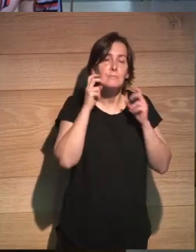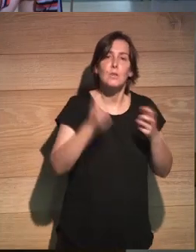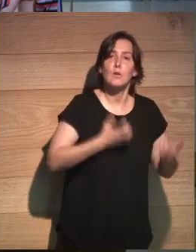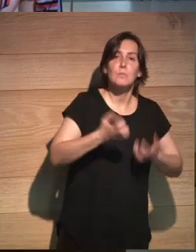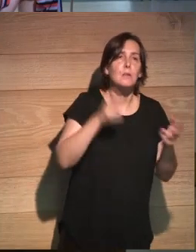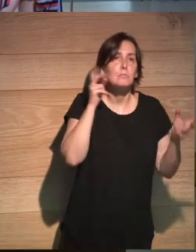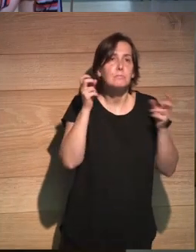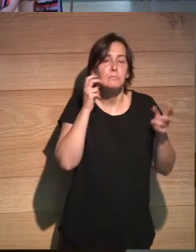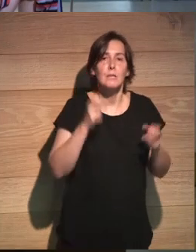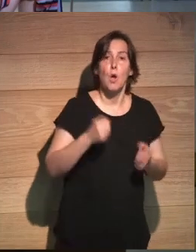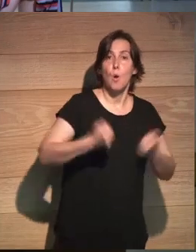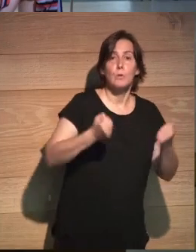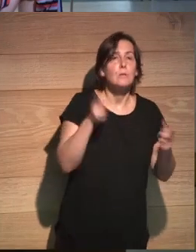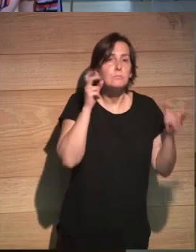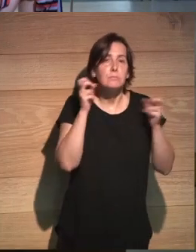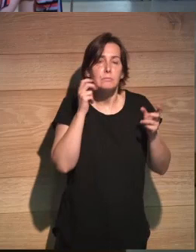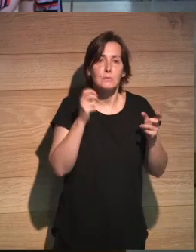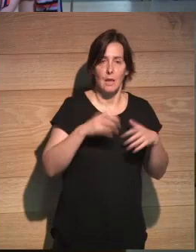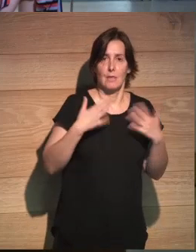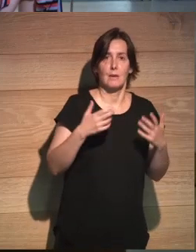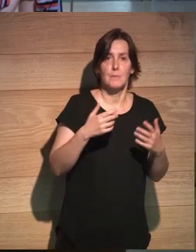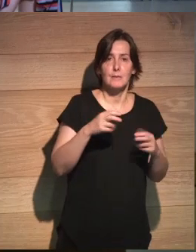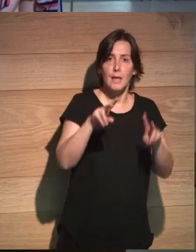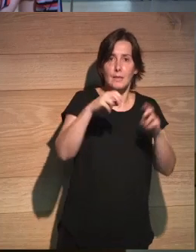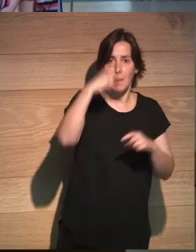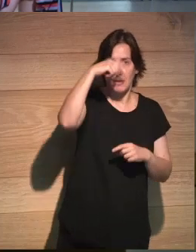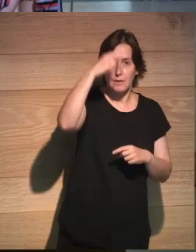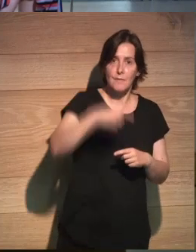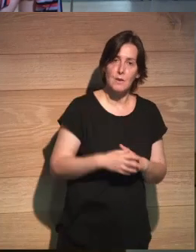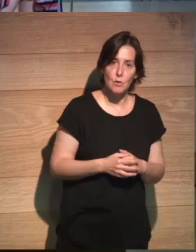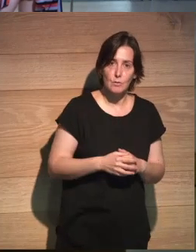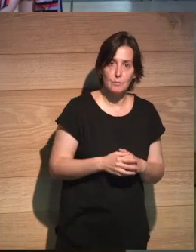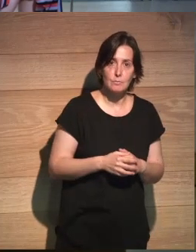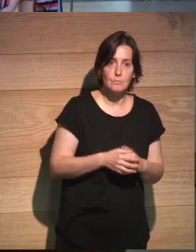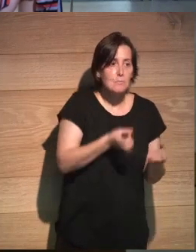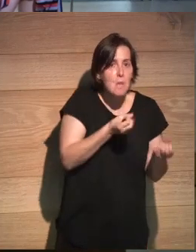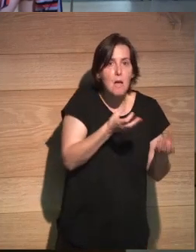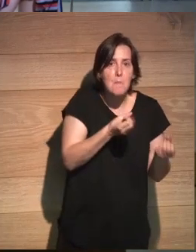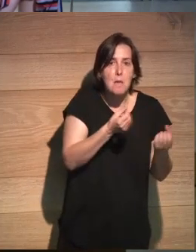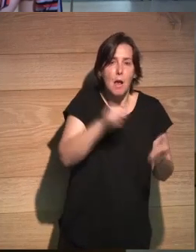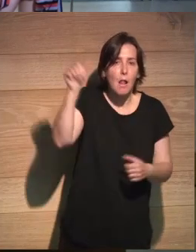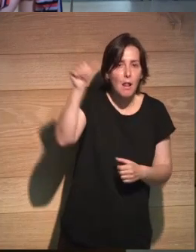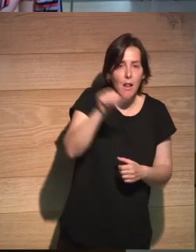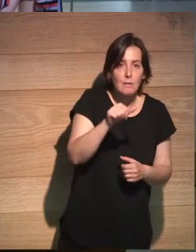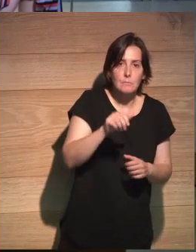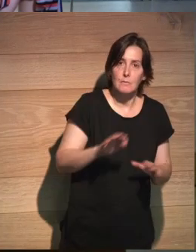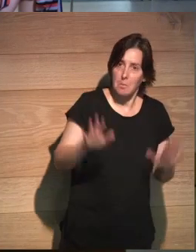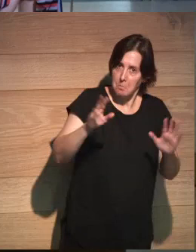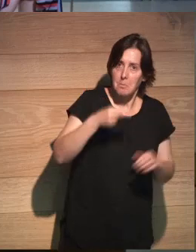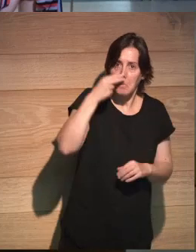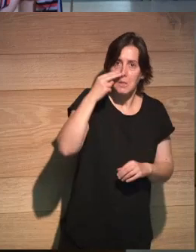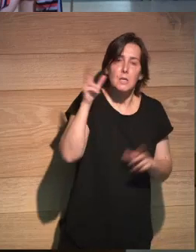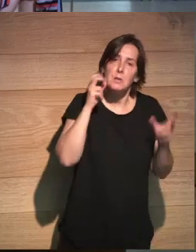se encuentra con una emboscada científica. Allí donde menos se lo esperaba, ¡pum!, te encuentras un científico que te está contando una película que a lo mejor te puede llegar a